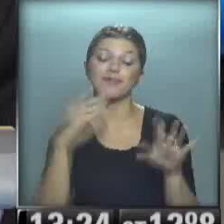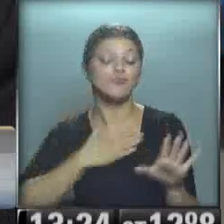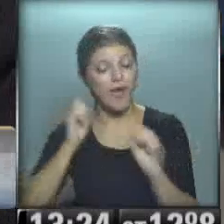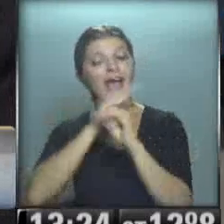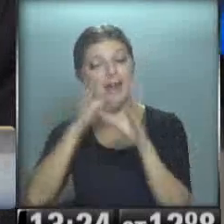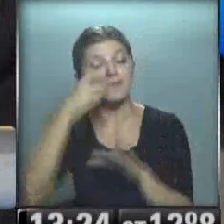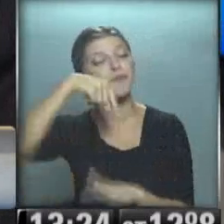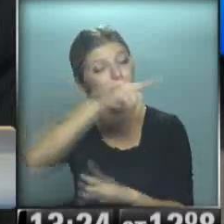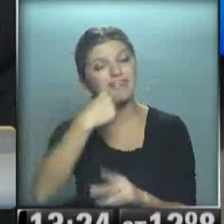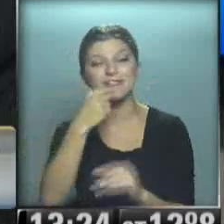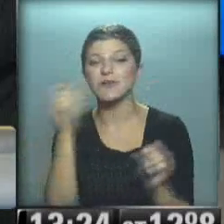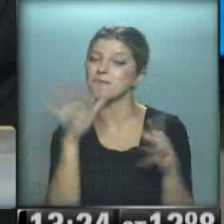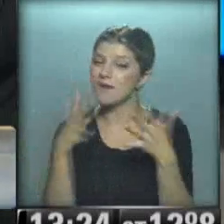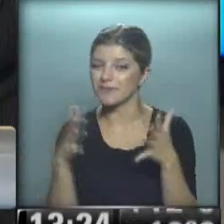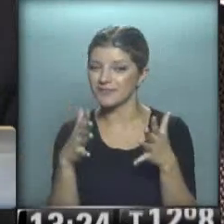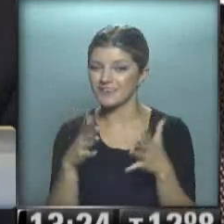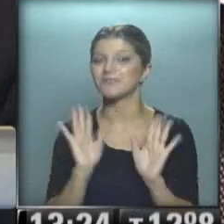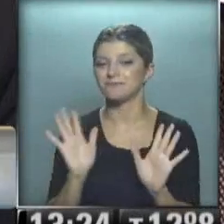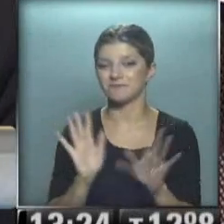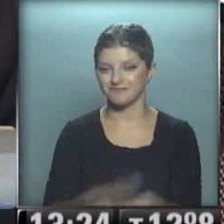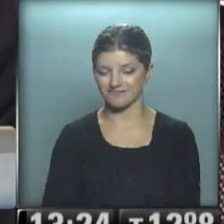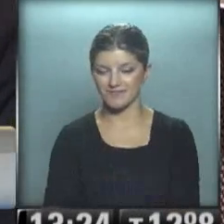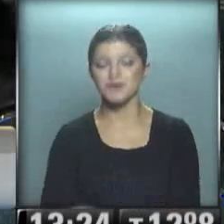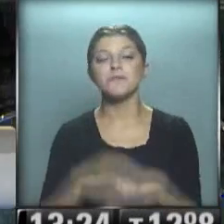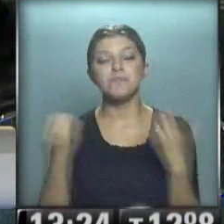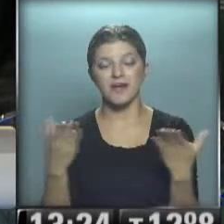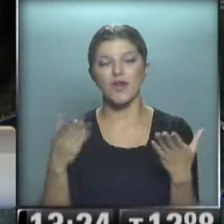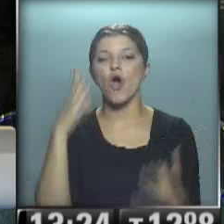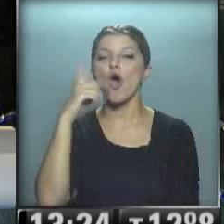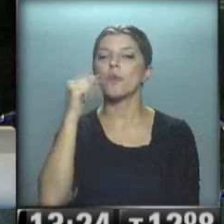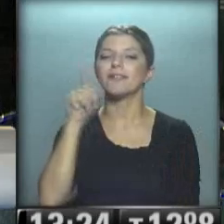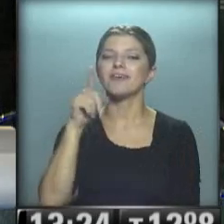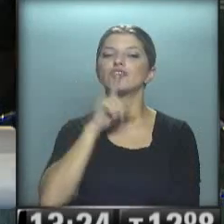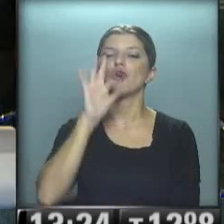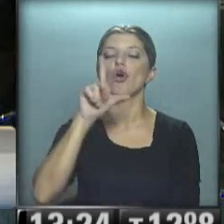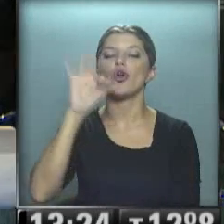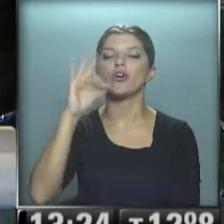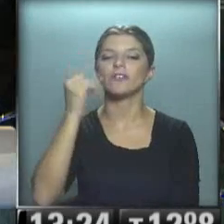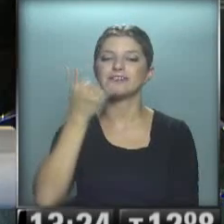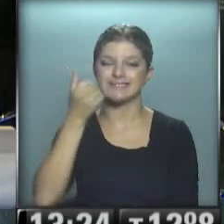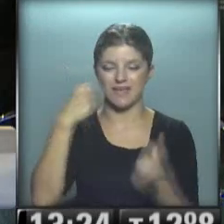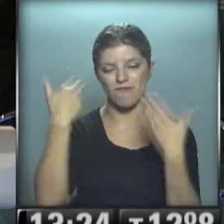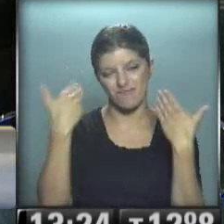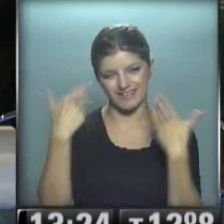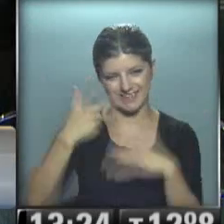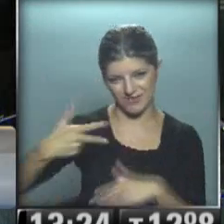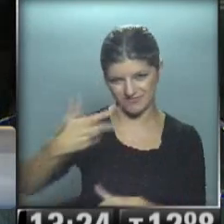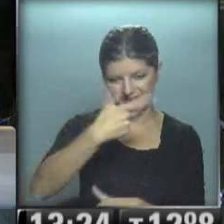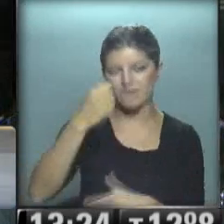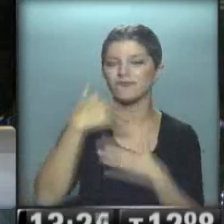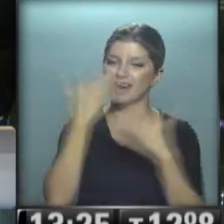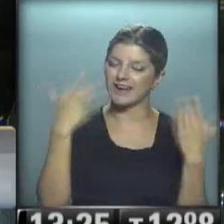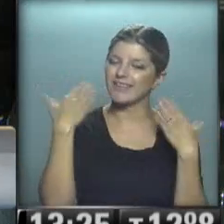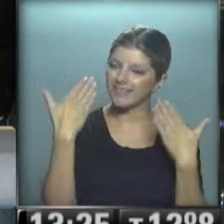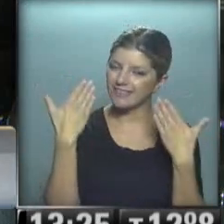aclarar porque usted está es un... Muy bien, lo dijo Telma, pero bueno. Por favor. Bueno, Jorge de Tolosa nos felicita, le dice feliz día del periodista a los tres. Roberto de Carmen de